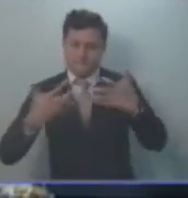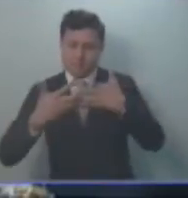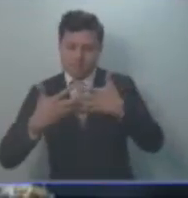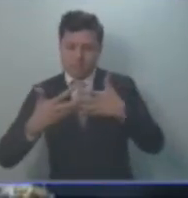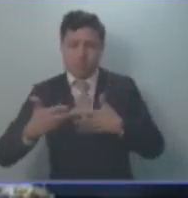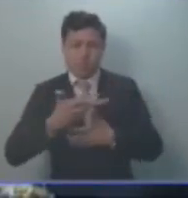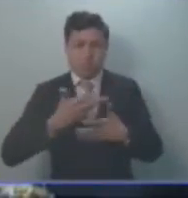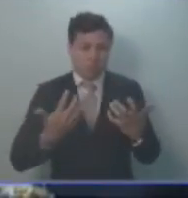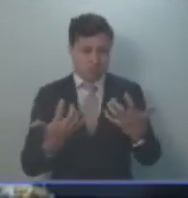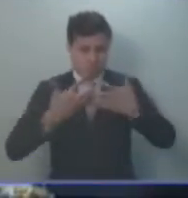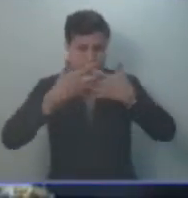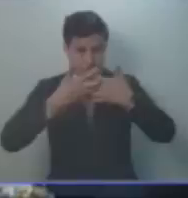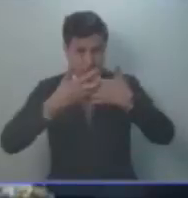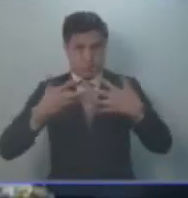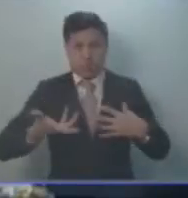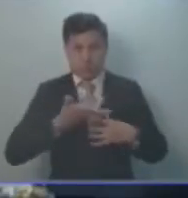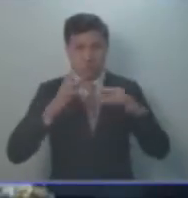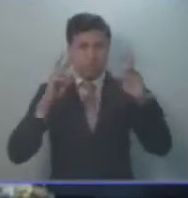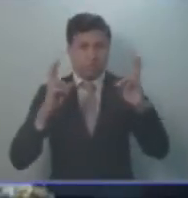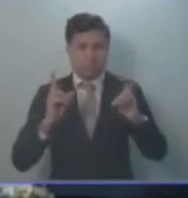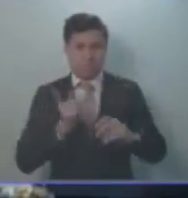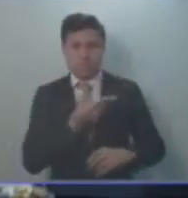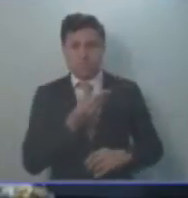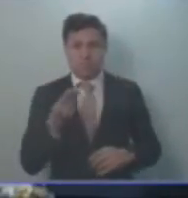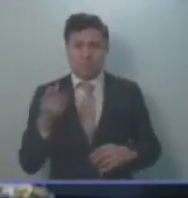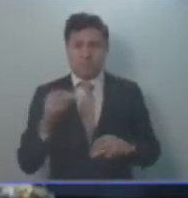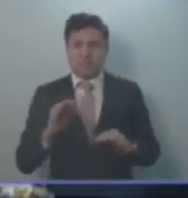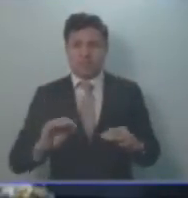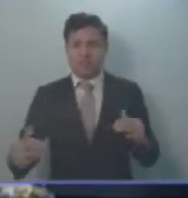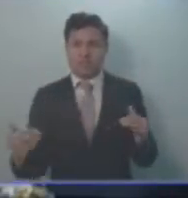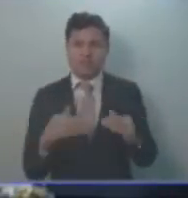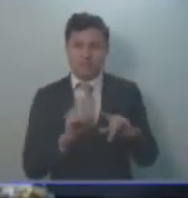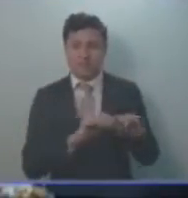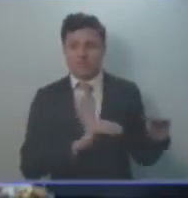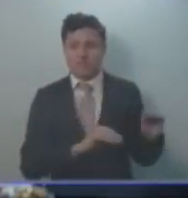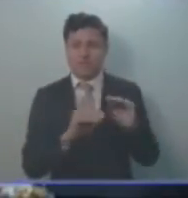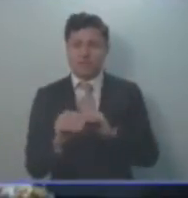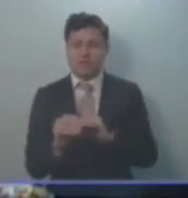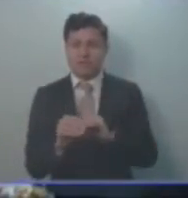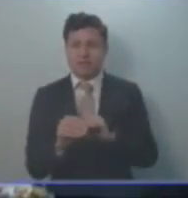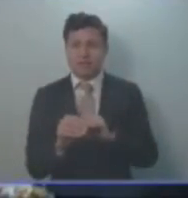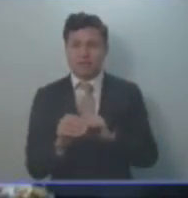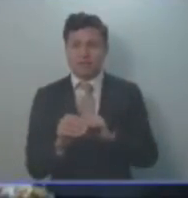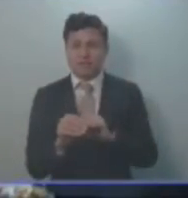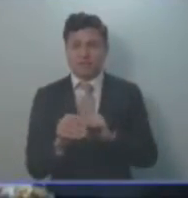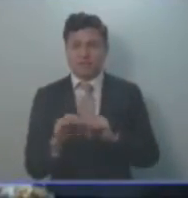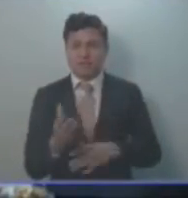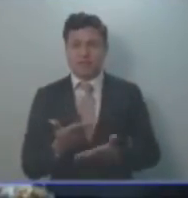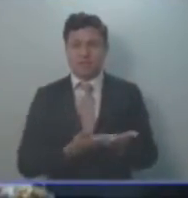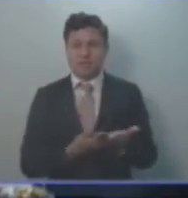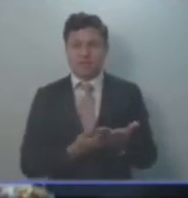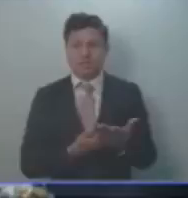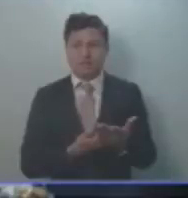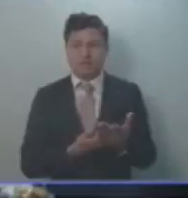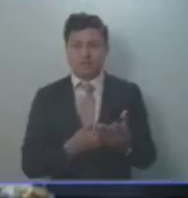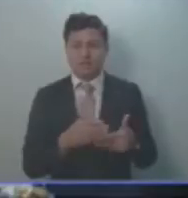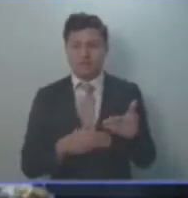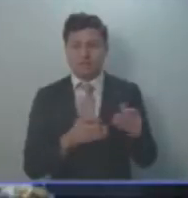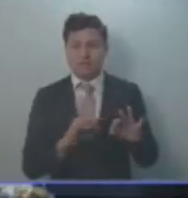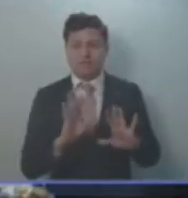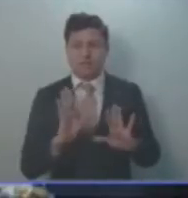disposiciones legales de la materia, se vuelve necesario reformar la ley de la carrera administrativa